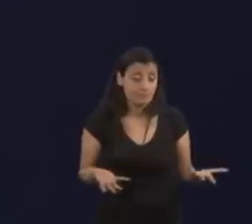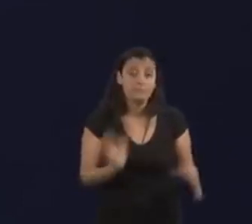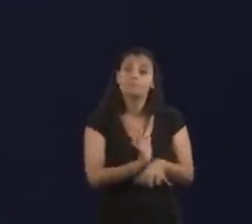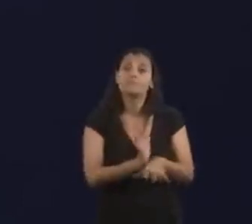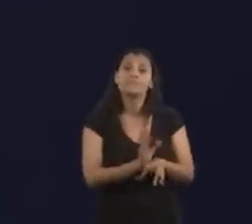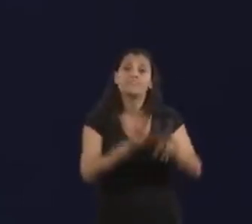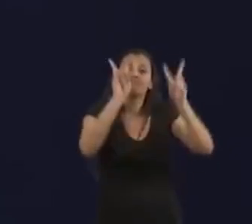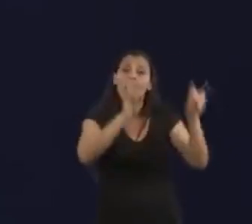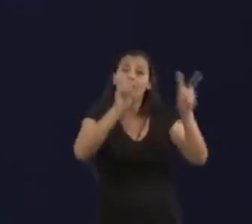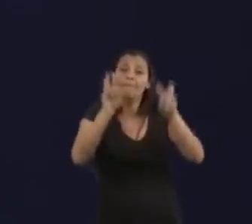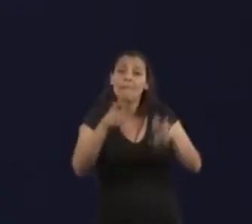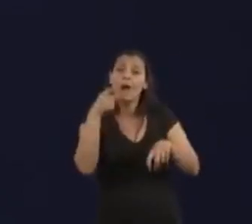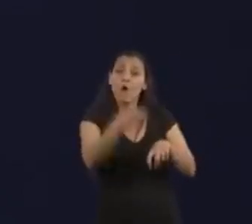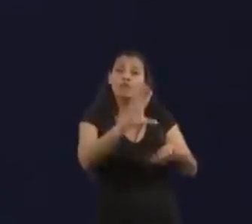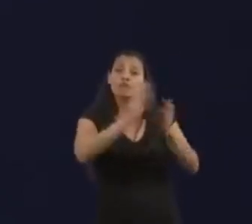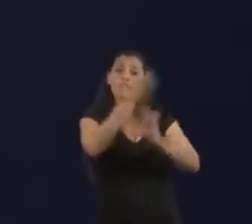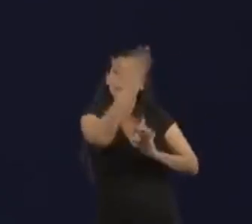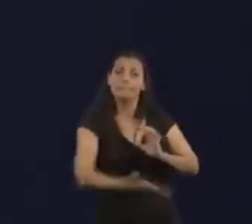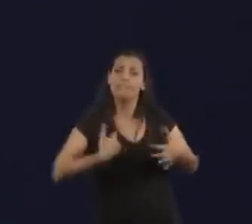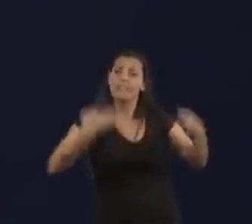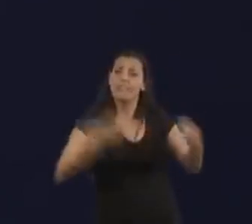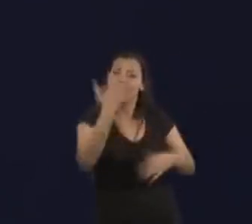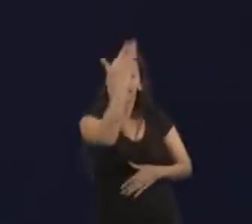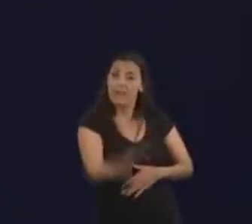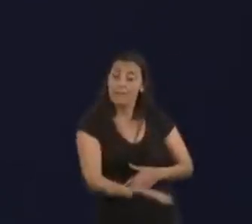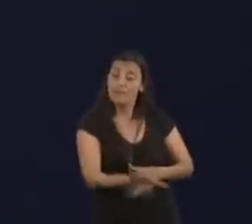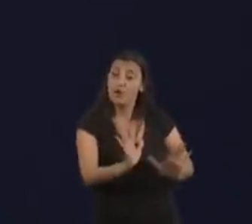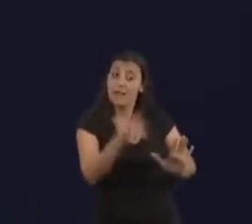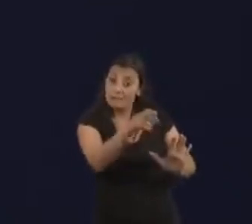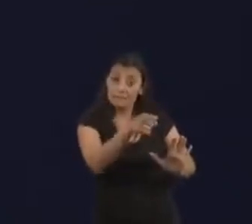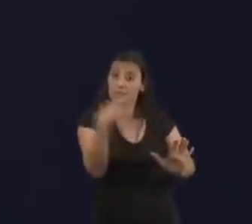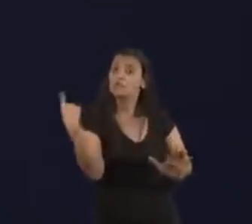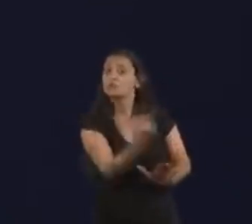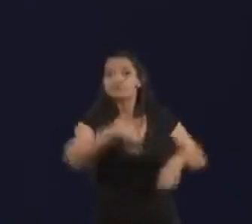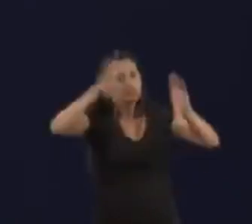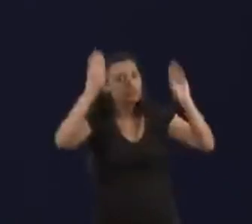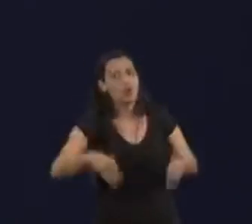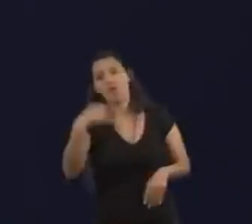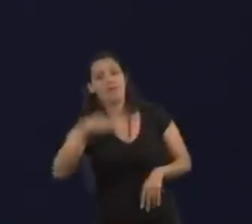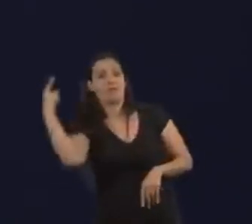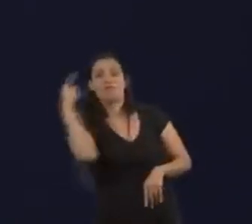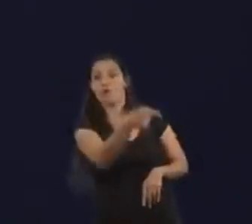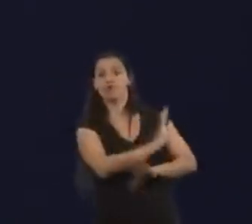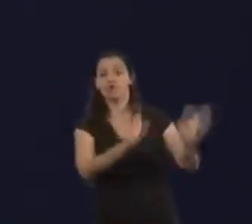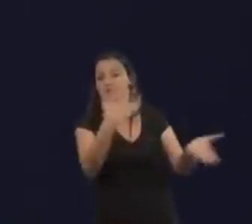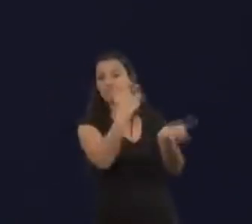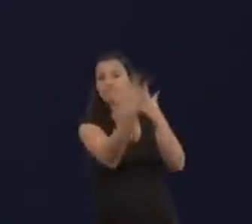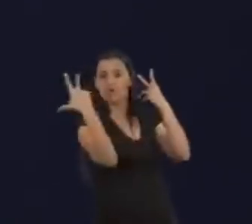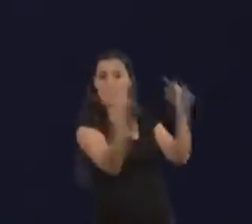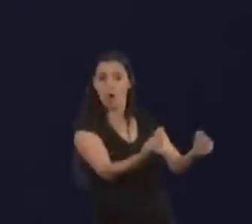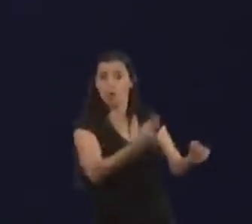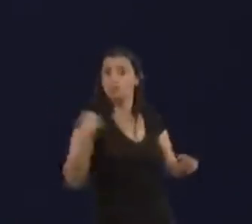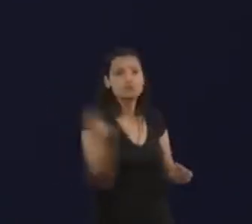definitiva no me parece que todos tenemos que estar en contra de estas prácticas y todos los tenemos que